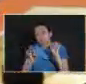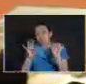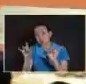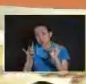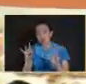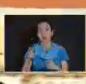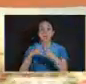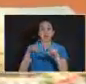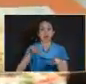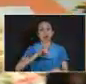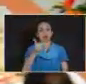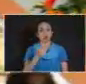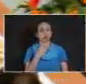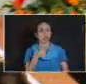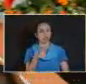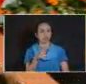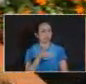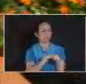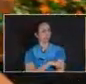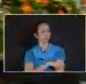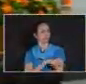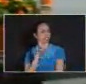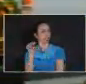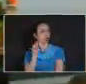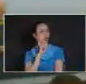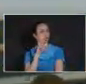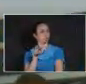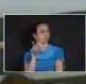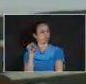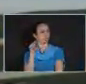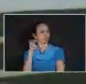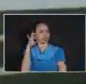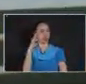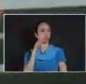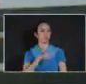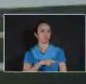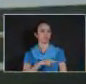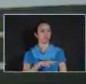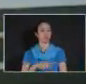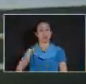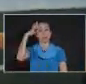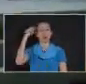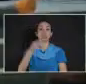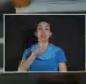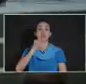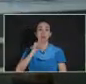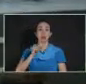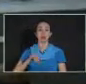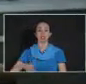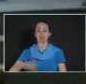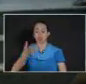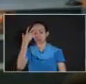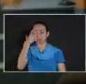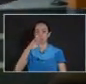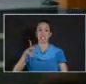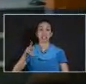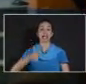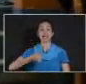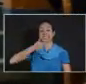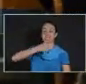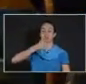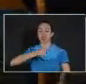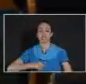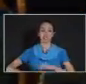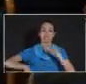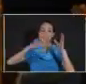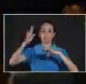Pero otros dirían, ah, no, a mí eso no me gusta. Ese evangelio no es cierto. Porque el vino es escarnecedor y la cerveza es alborotadora. Y todo el que